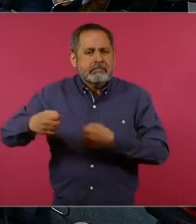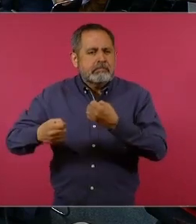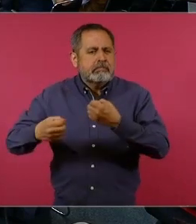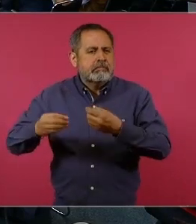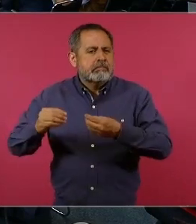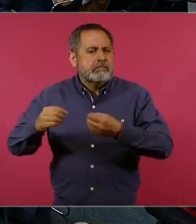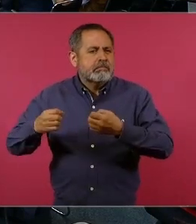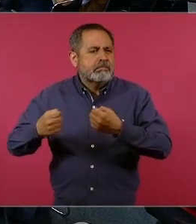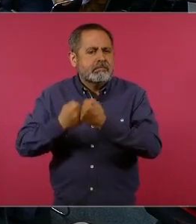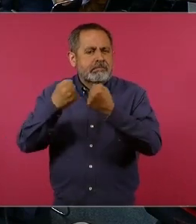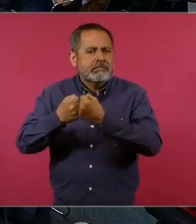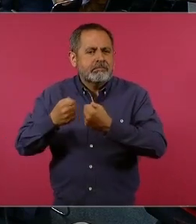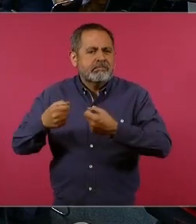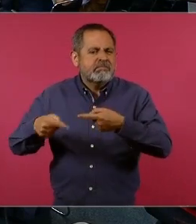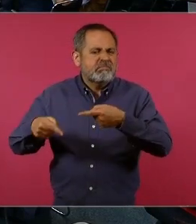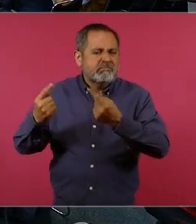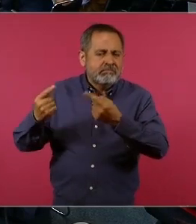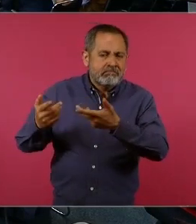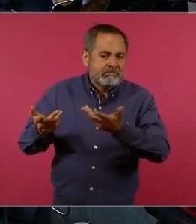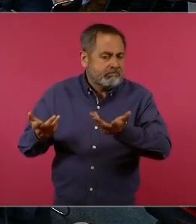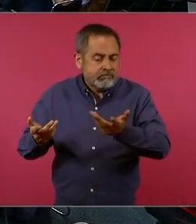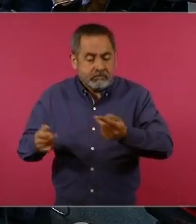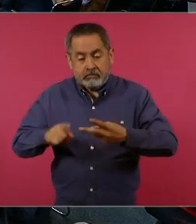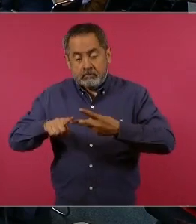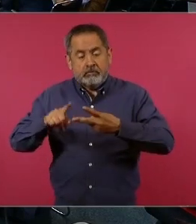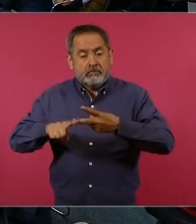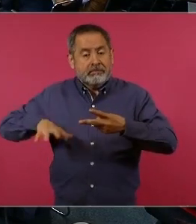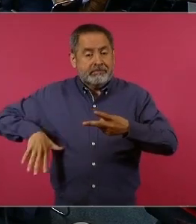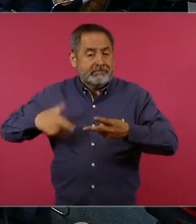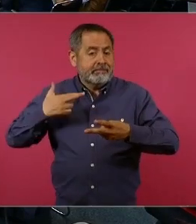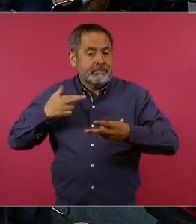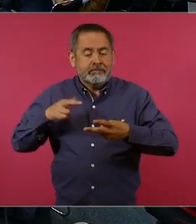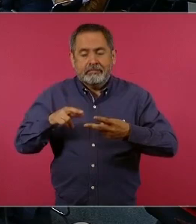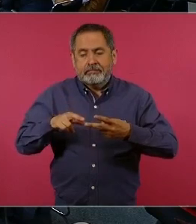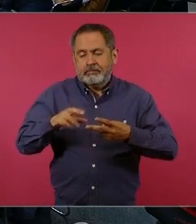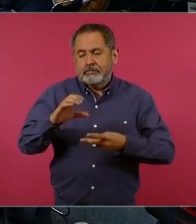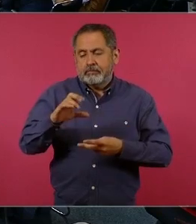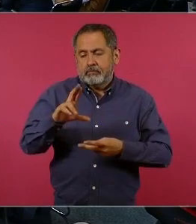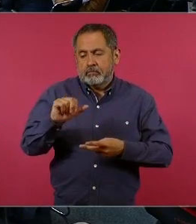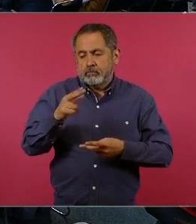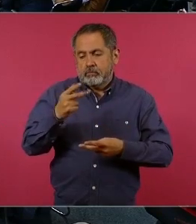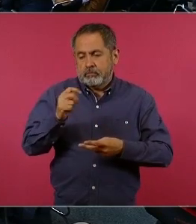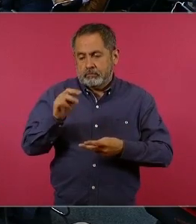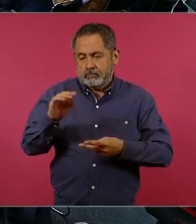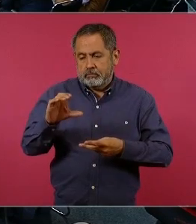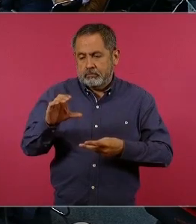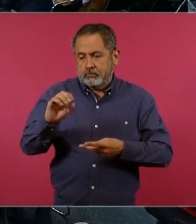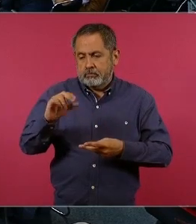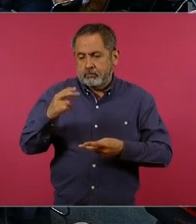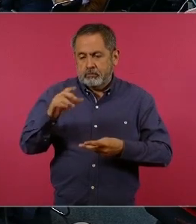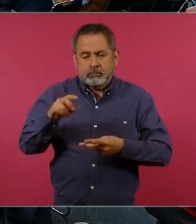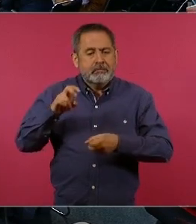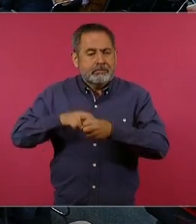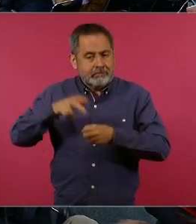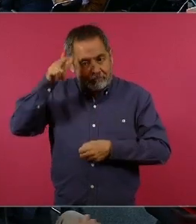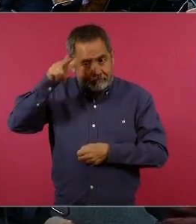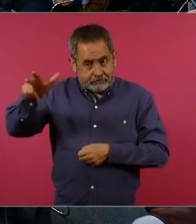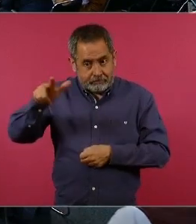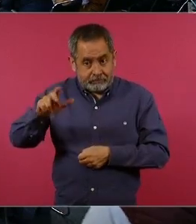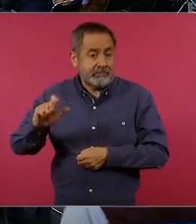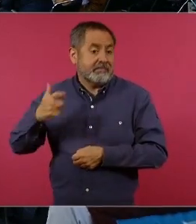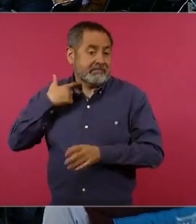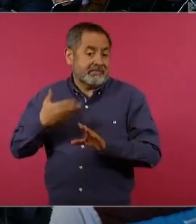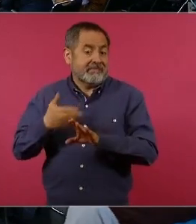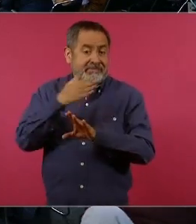Otro caso, por ejemplo, sería el del recién senador electo Cuauhtémoc Ochoa, senador por Hidalgo, que en el sexenio de Enrique